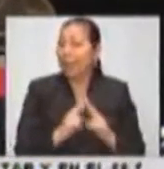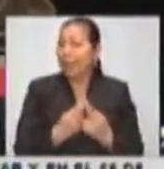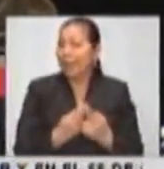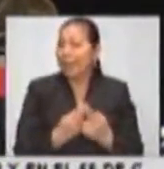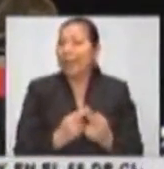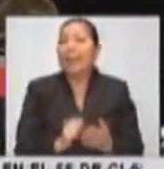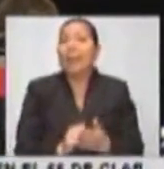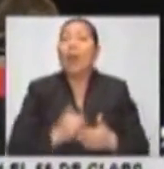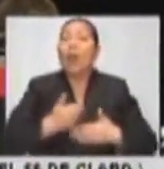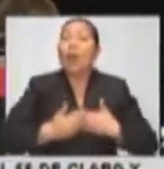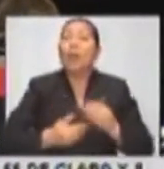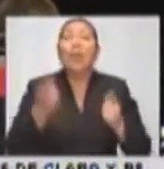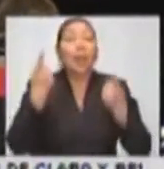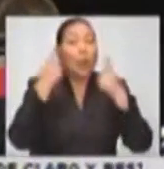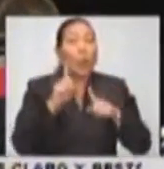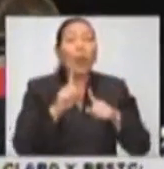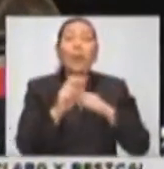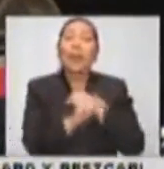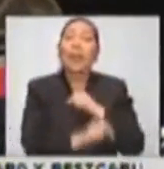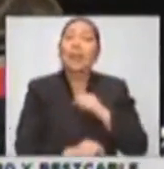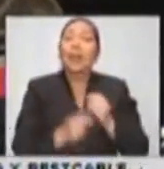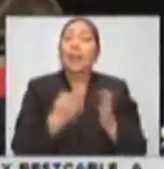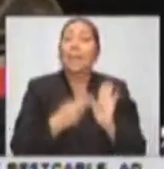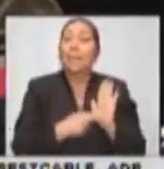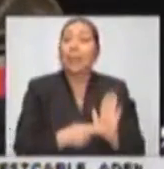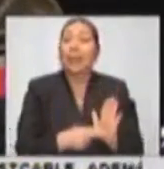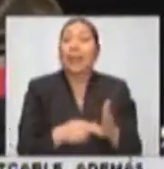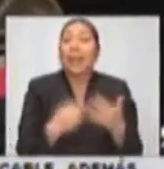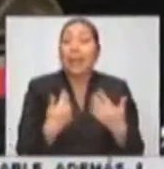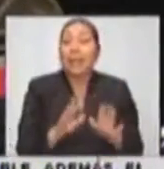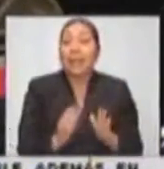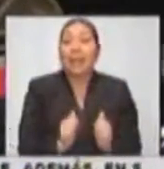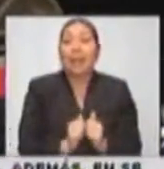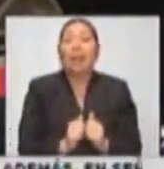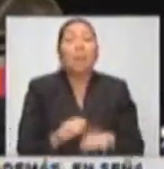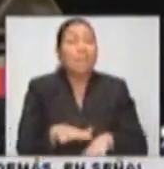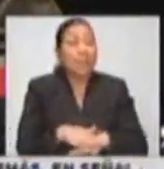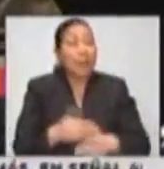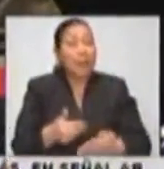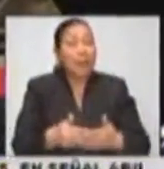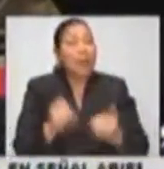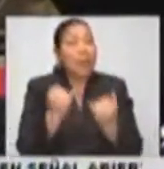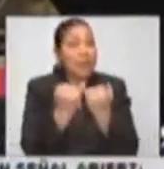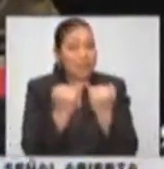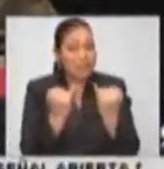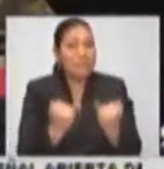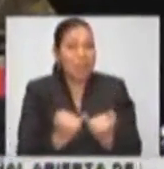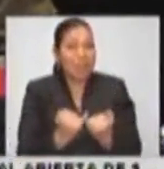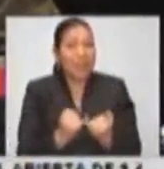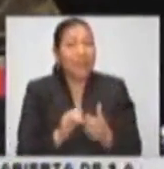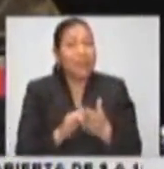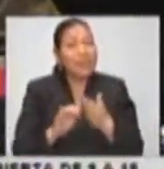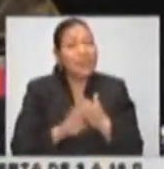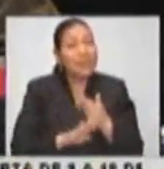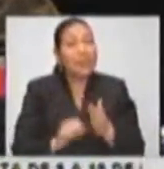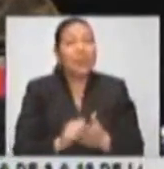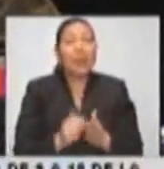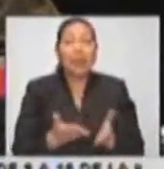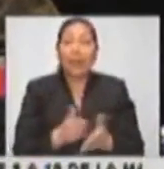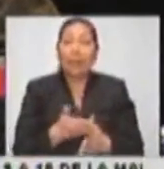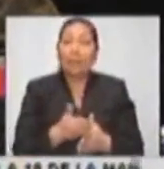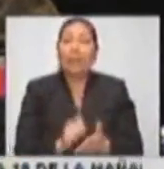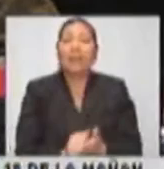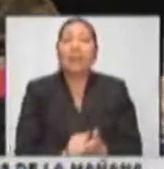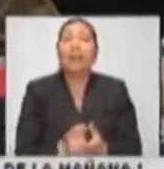en la sesión siguiente del Acuerdo Nacional se presente, por ejemplo, ya hemos preparado una preimagen al 2030 que se basa en gran parte en la